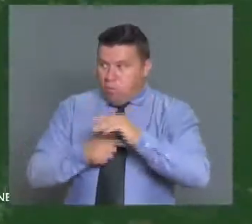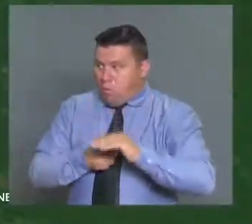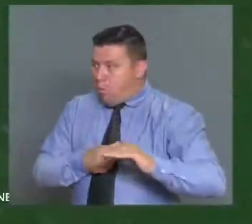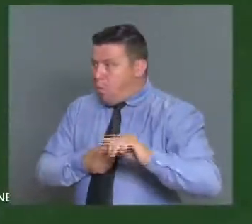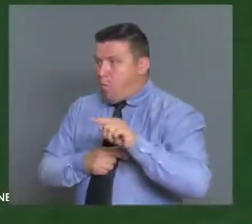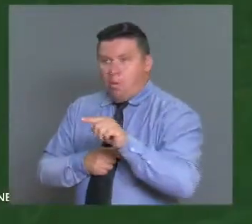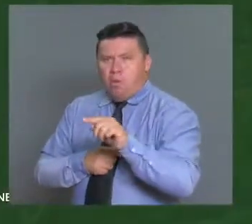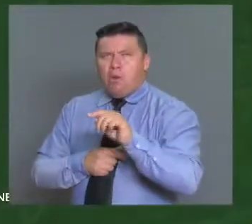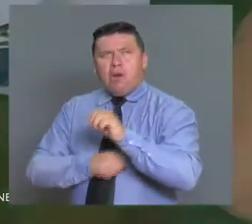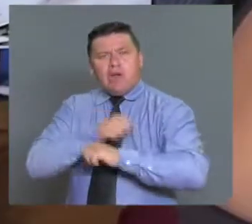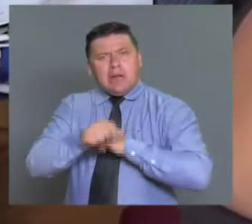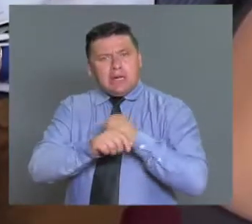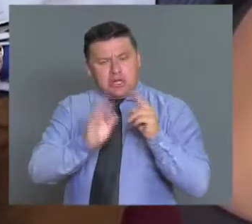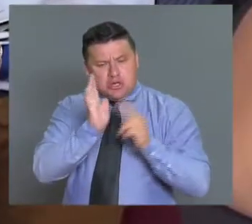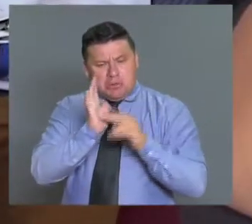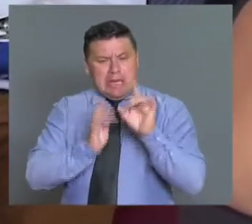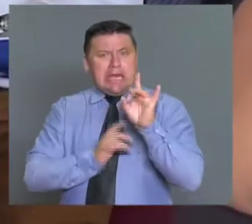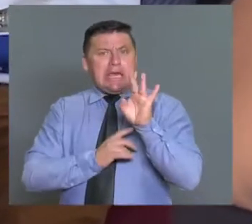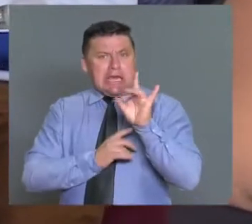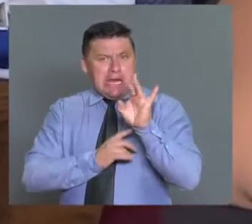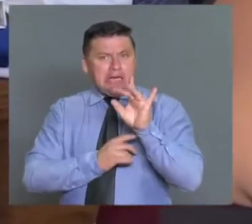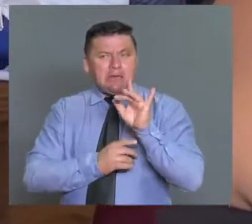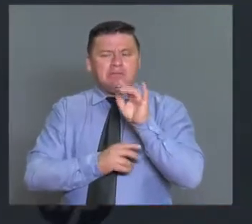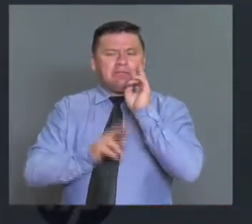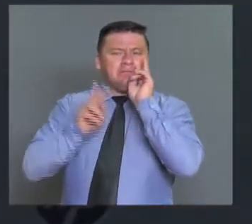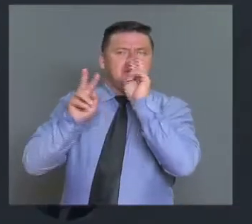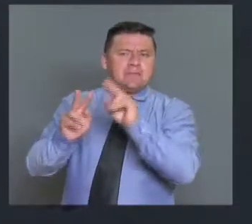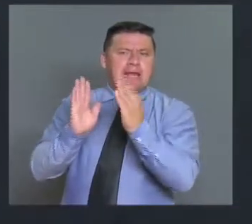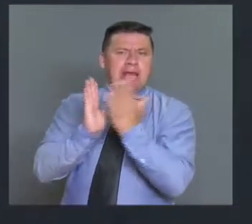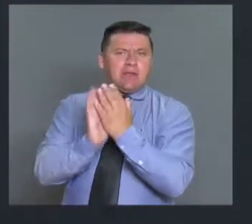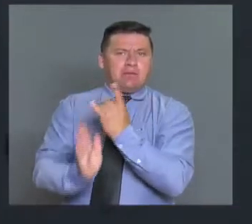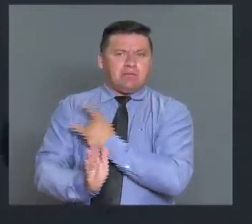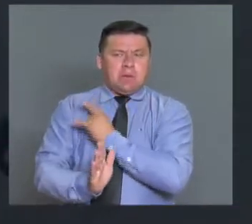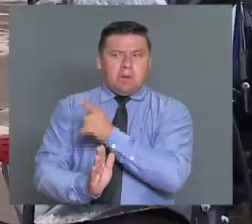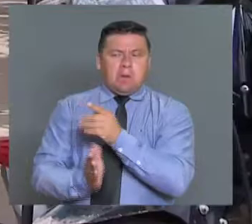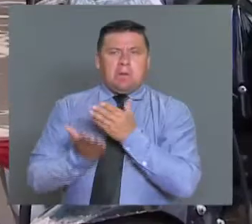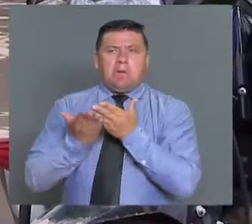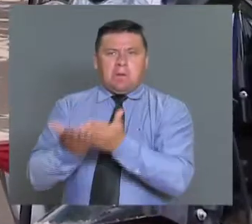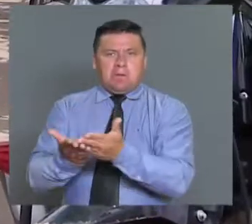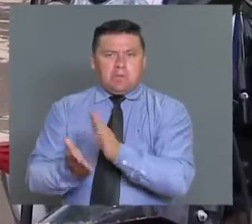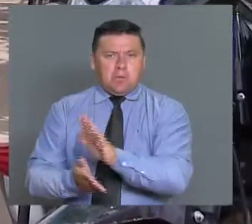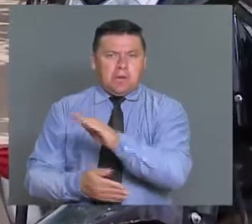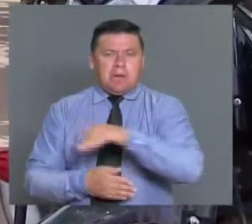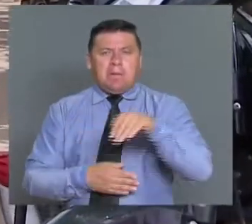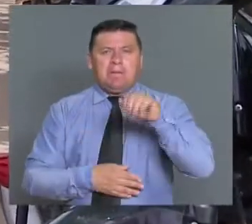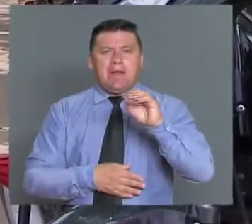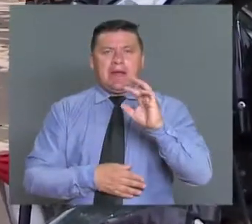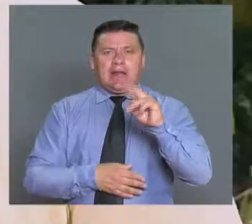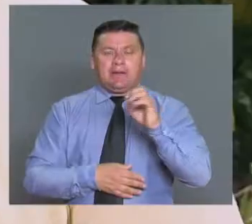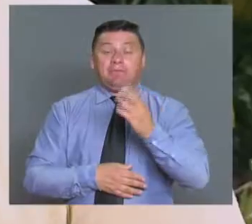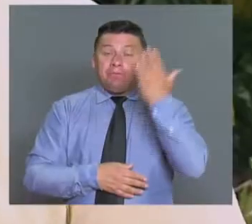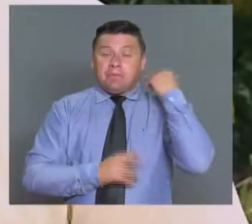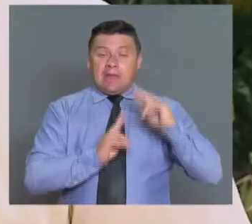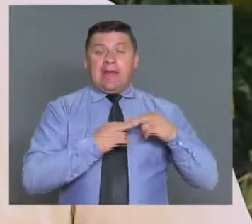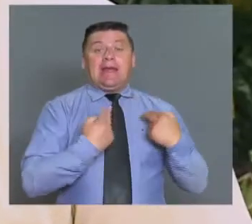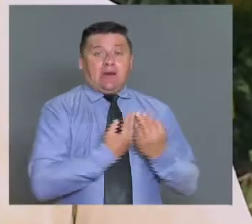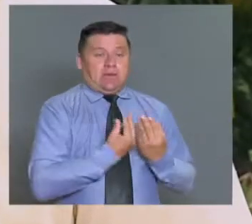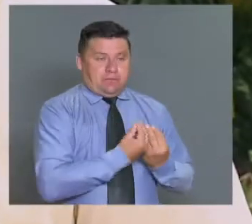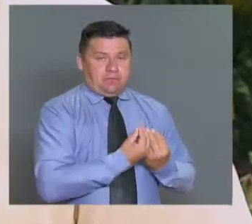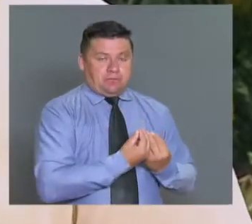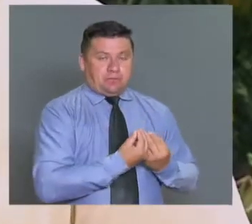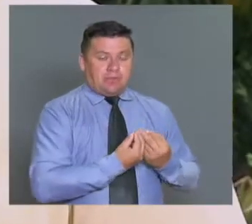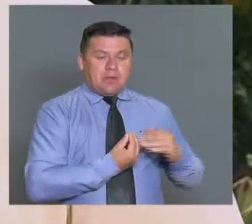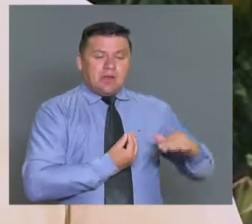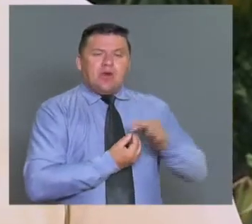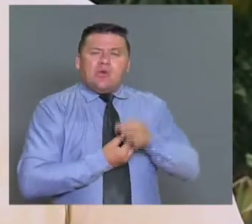Municipal, desde el año 2015, ha puesto su mirada en la educación de la comunidad macarenense. se hizo una reunión aquí en el municipio de La